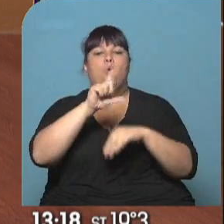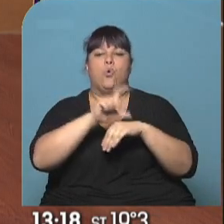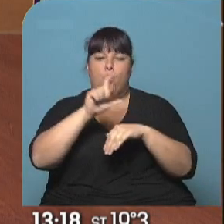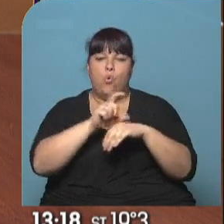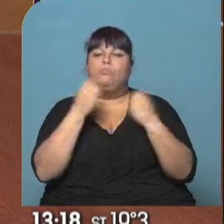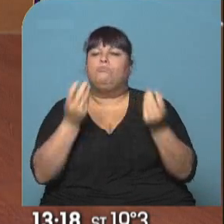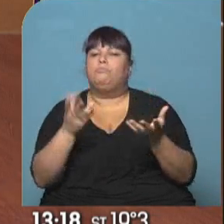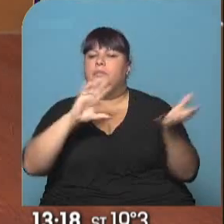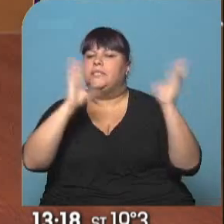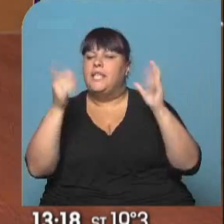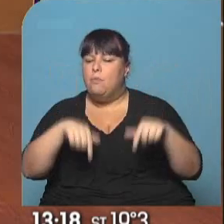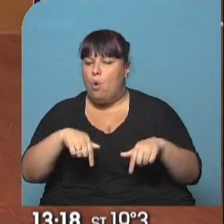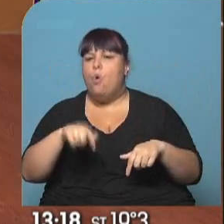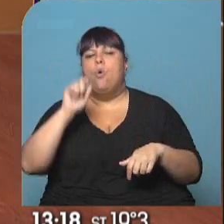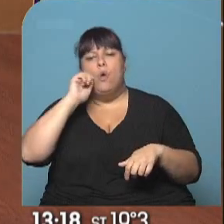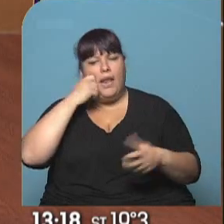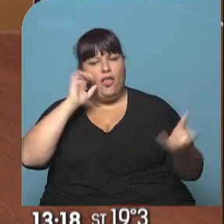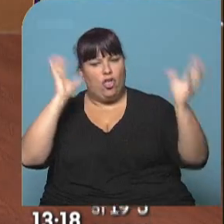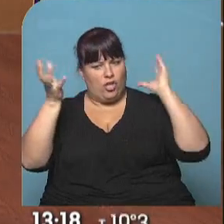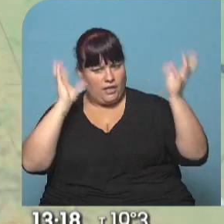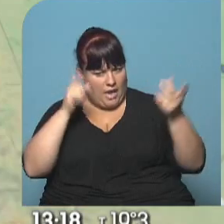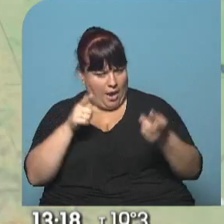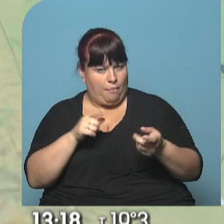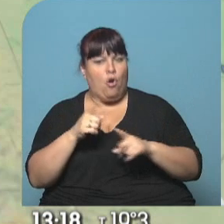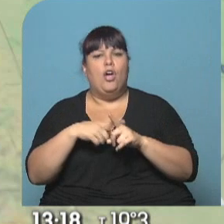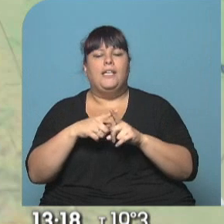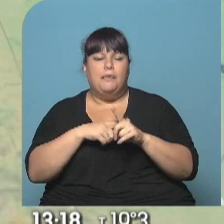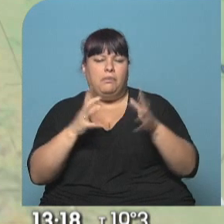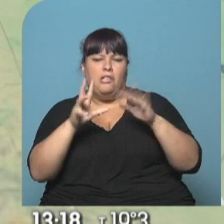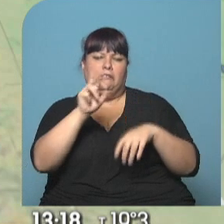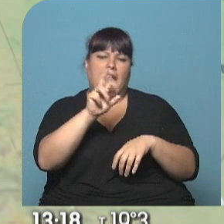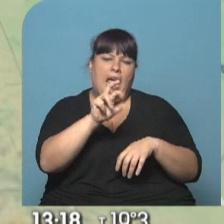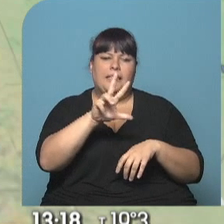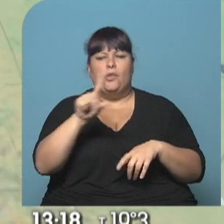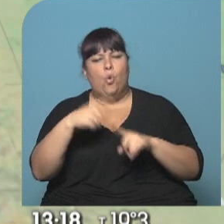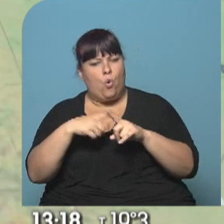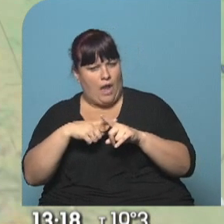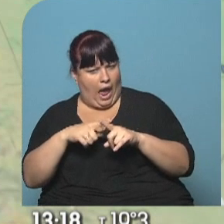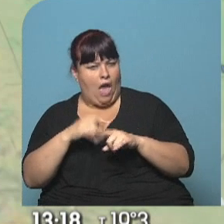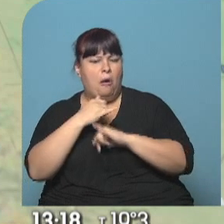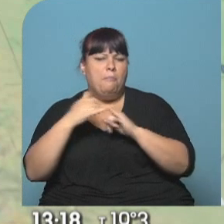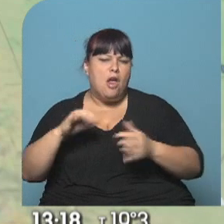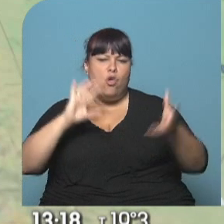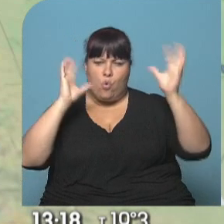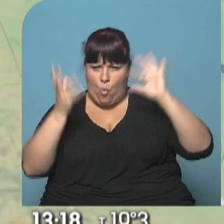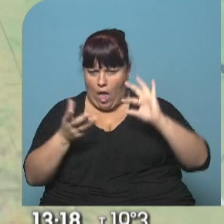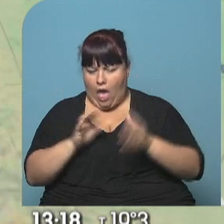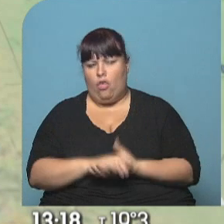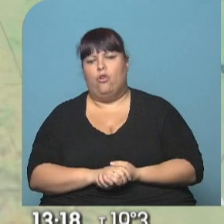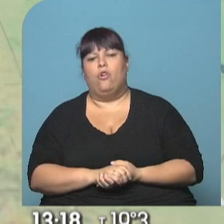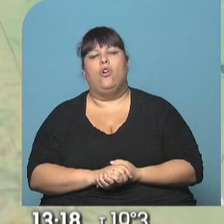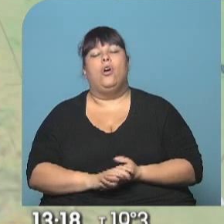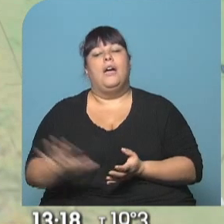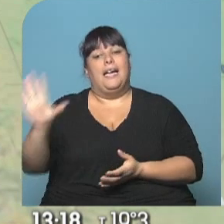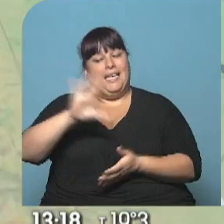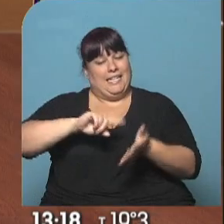¿Qué nos dice Cuyo? Que tendremos un muy buen tiempo allí. Temperaturas entre 30 y 31 grados, cielo algo a parcialmente nublado. La